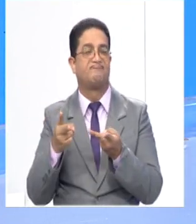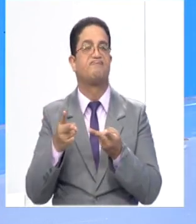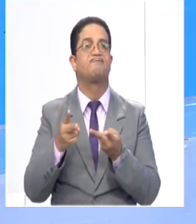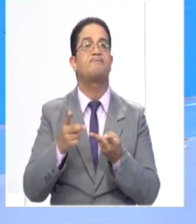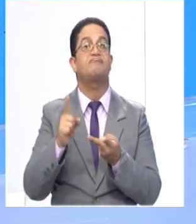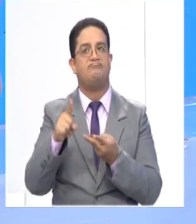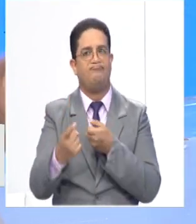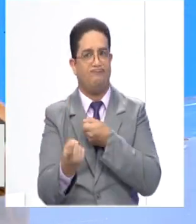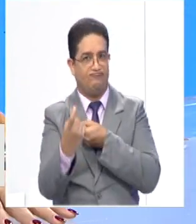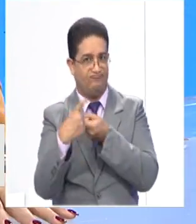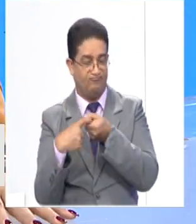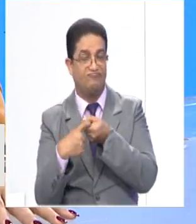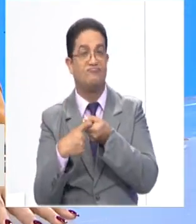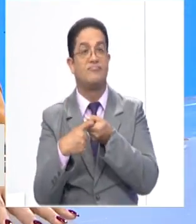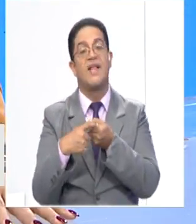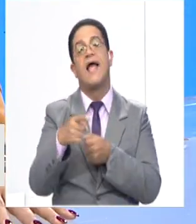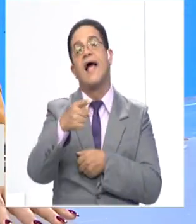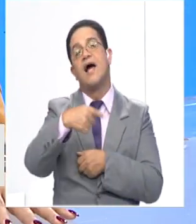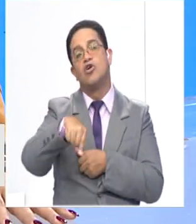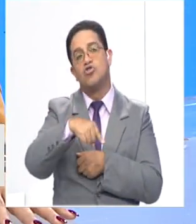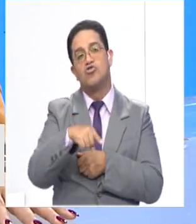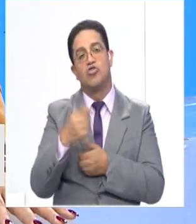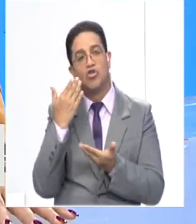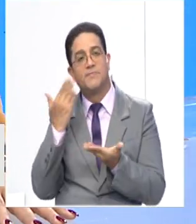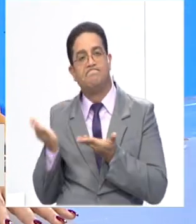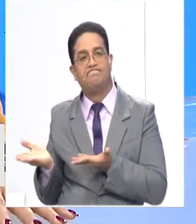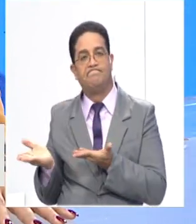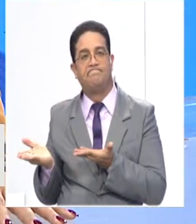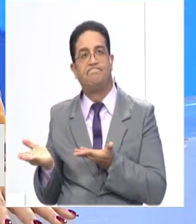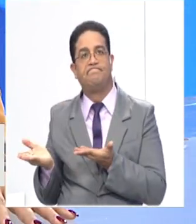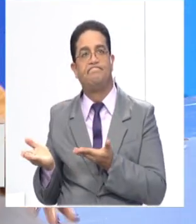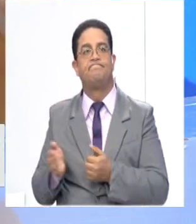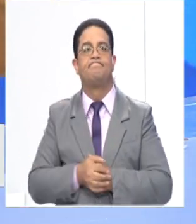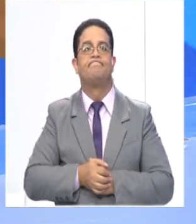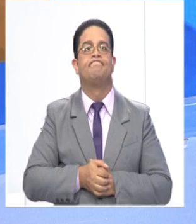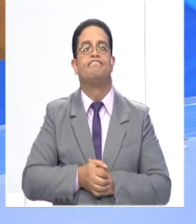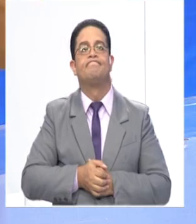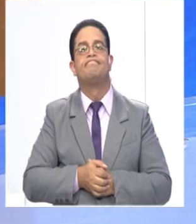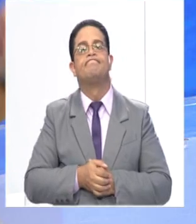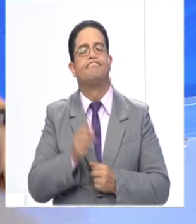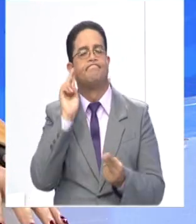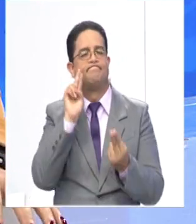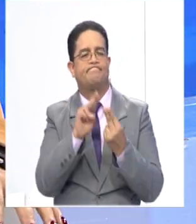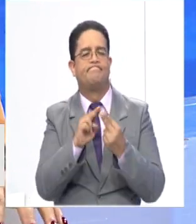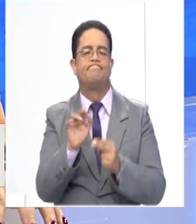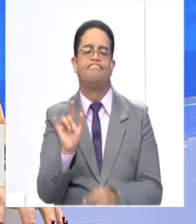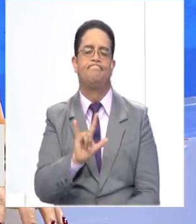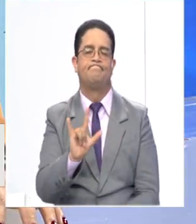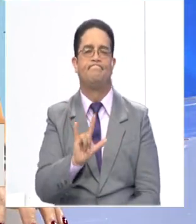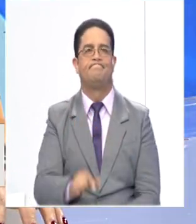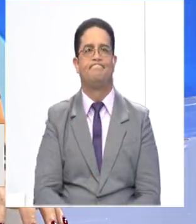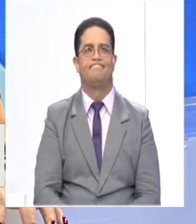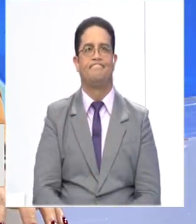en redes sociales, a nosotros por @salud_gb, @DarielaJSalas, será hasta una próxima oportunidad.